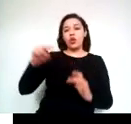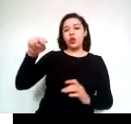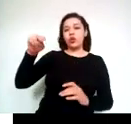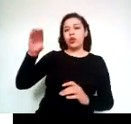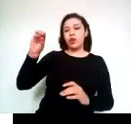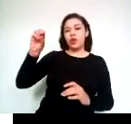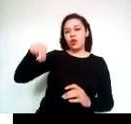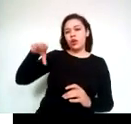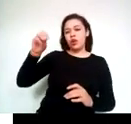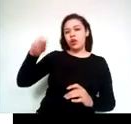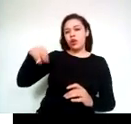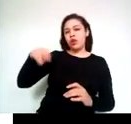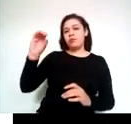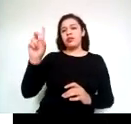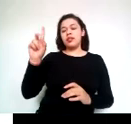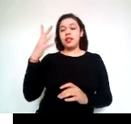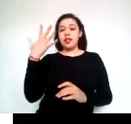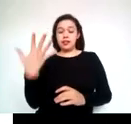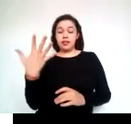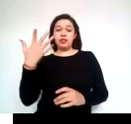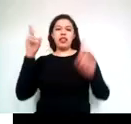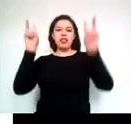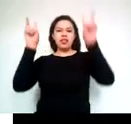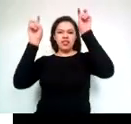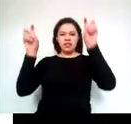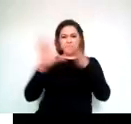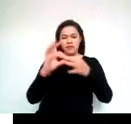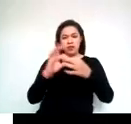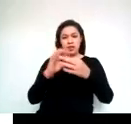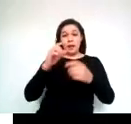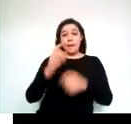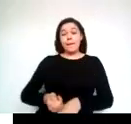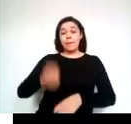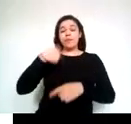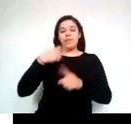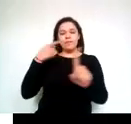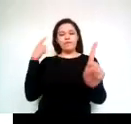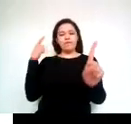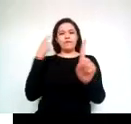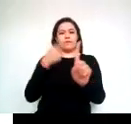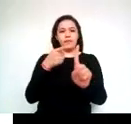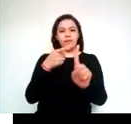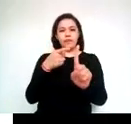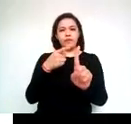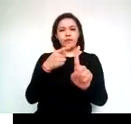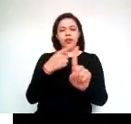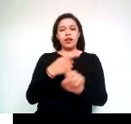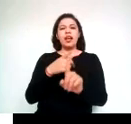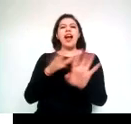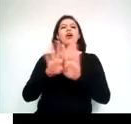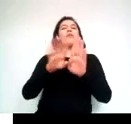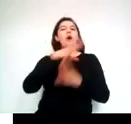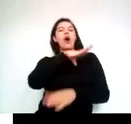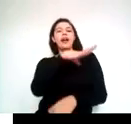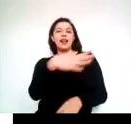tratar muchísimos temas, pero principalmente me gustaría decirles que nos estamos enfocando a darles un aspecto general de la